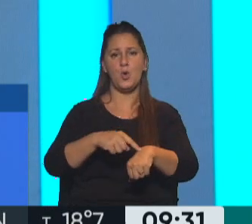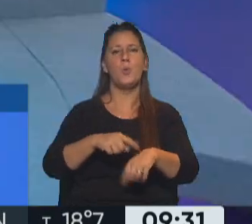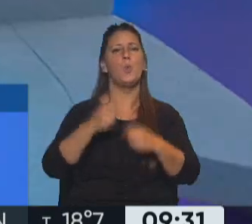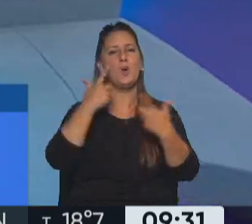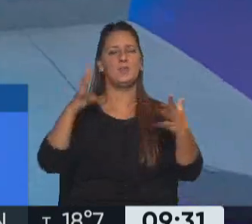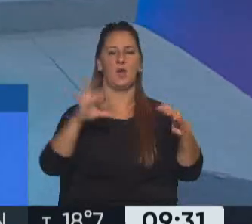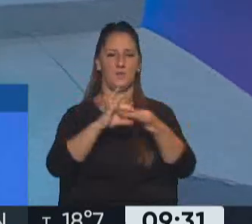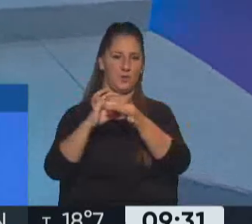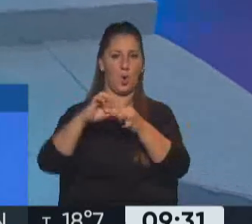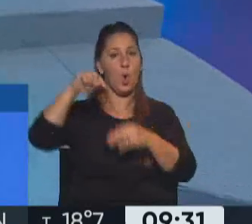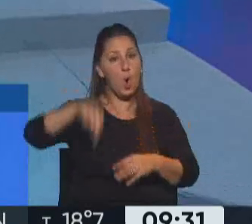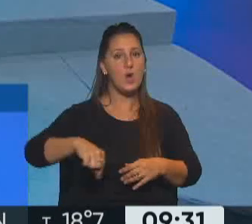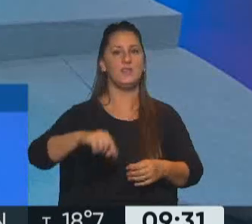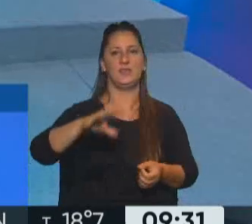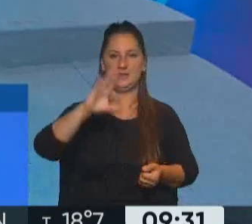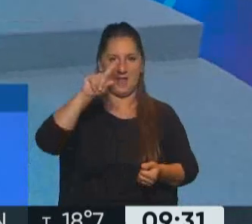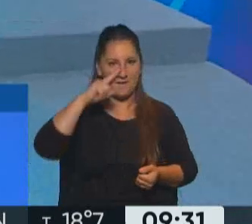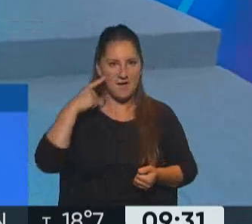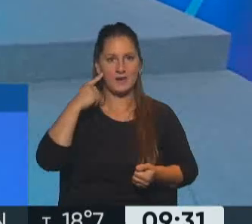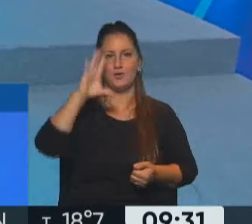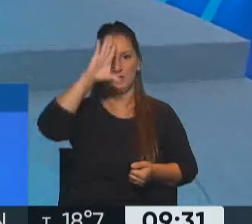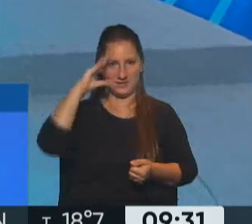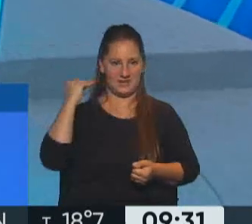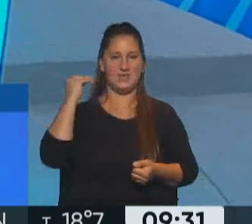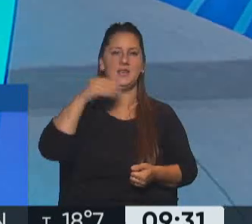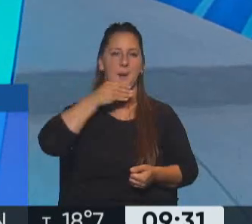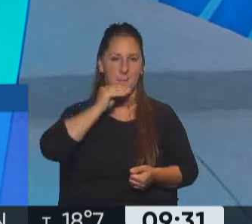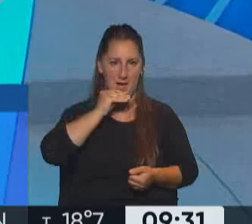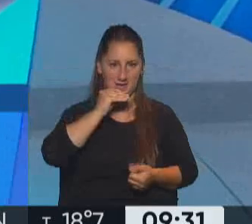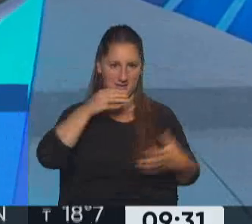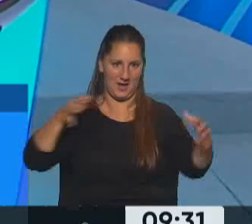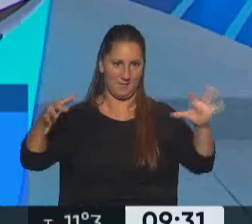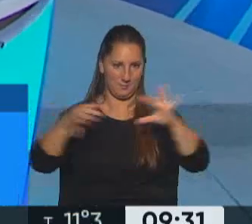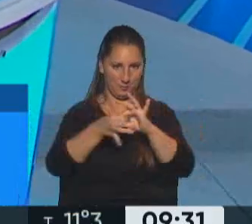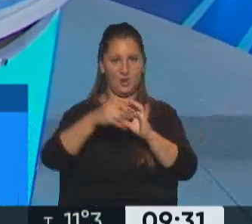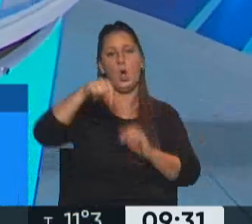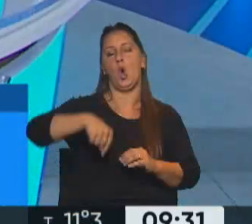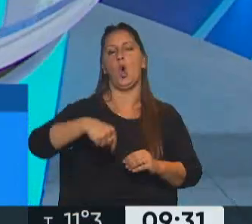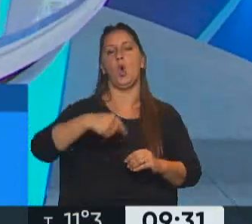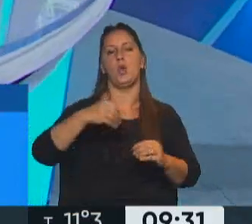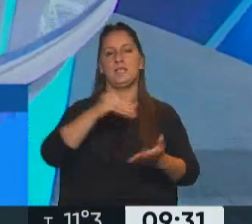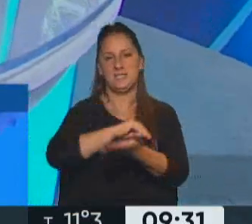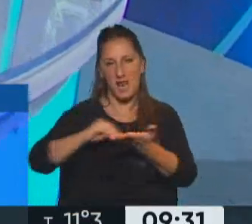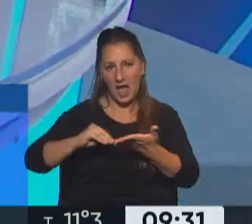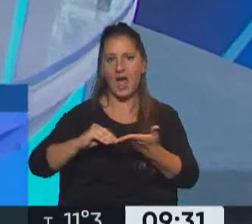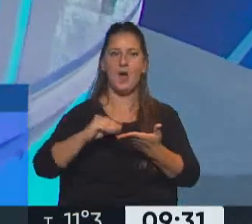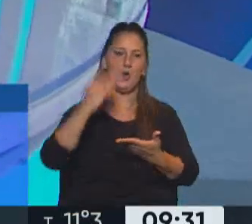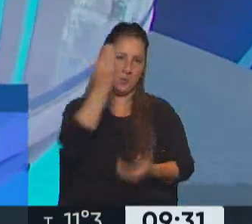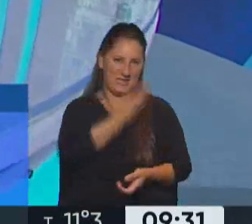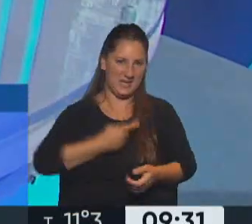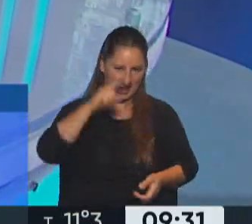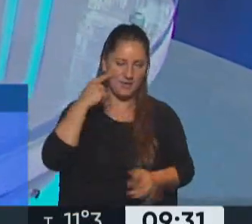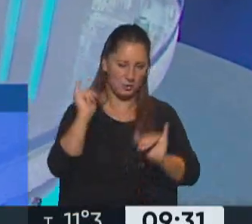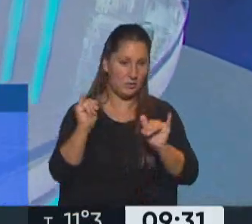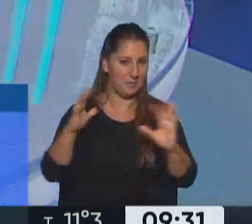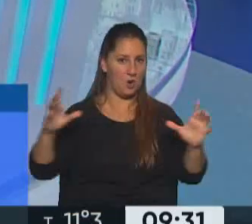hoy está Alberto, está Cristina y está Massa. Exacto. Sí, o sea, si viene, obviamente es el presidente, se hace en el Senado y tiene una carga institucional muy fuerte.